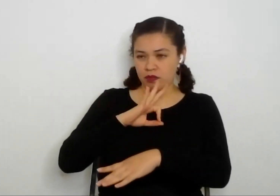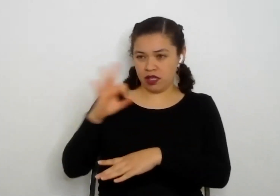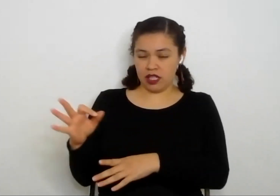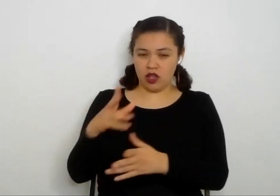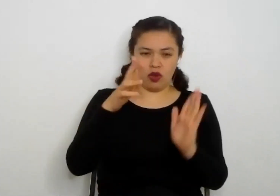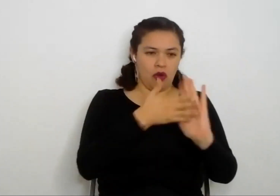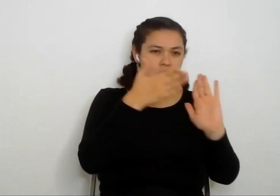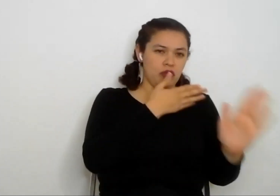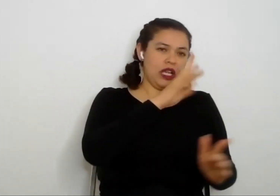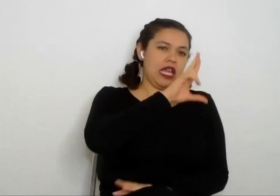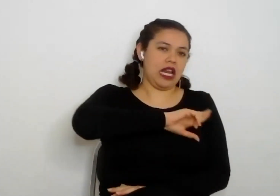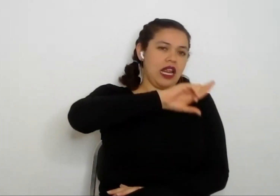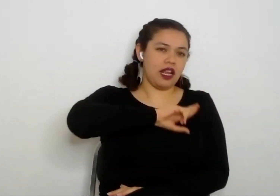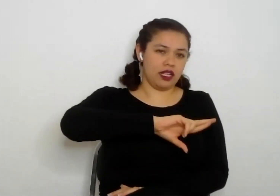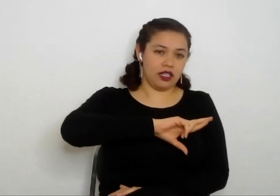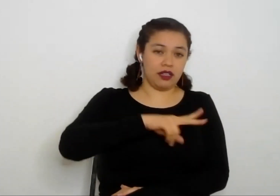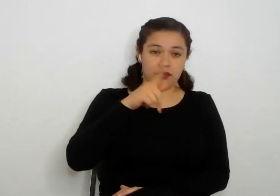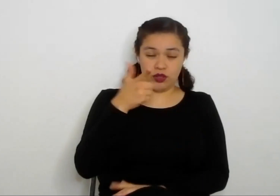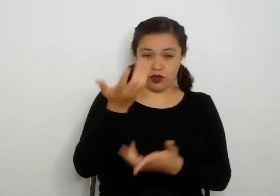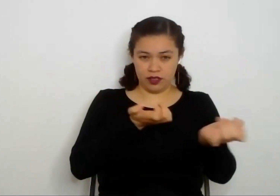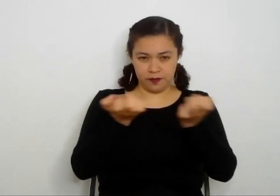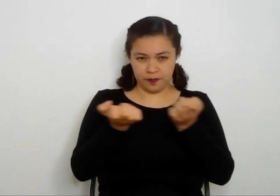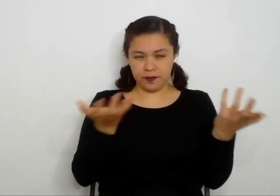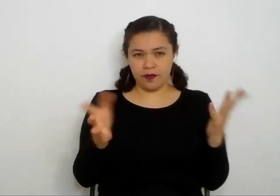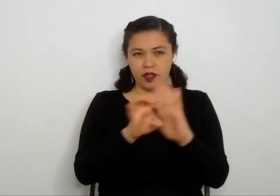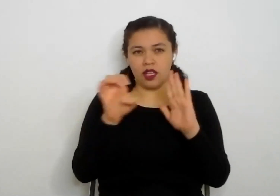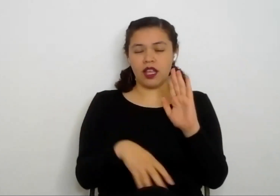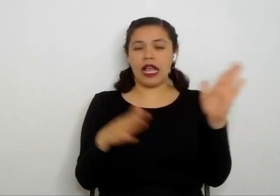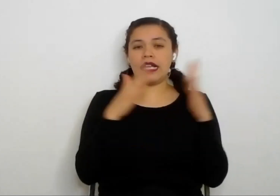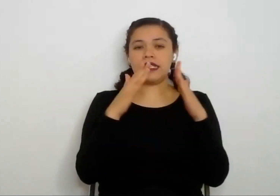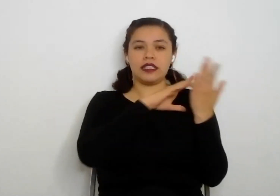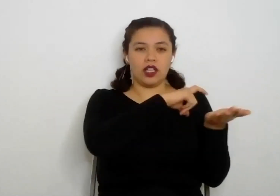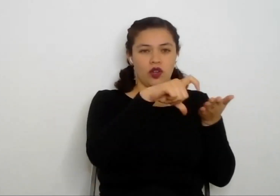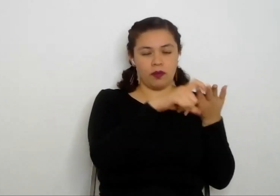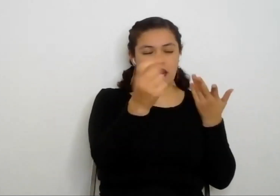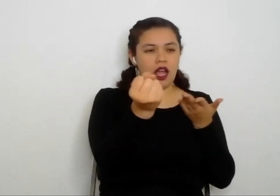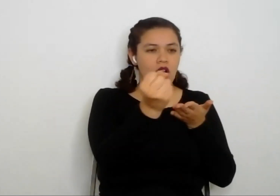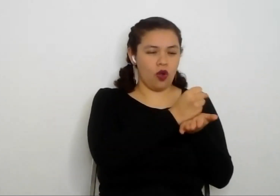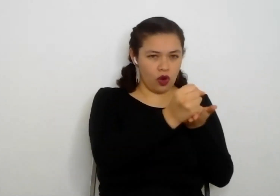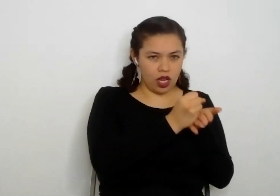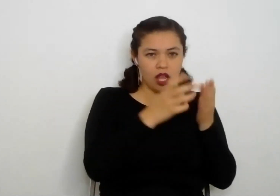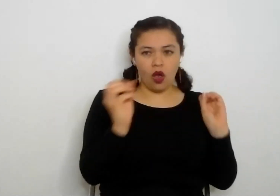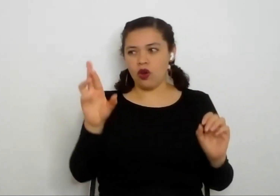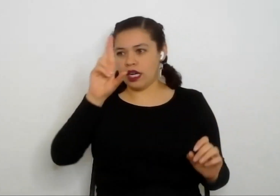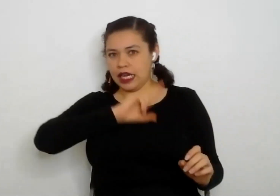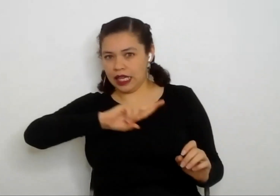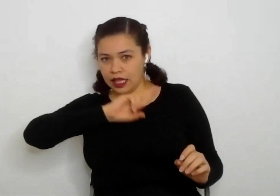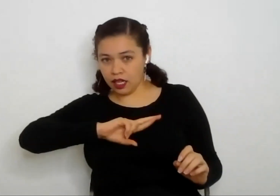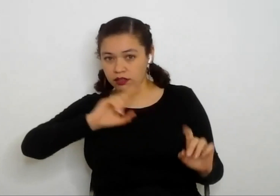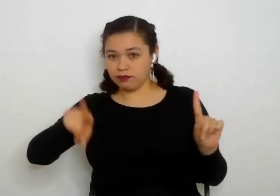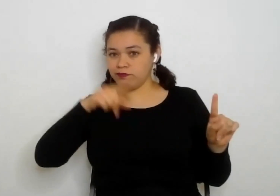Pero si haces un ejercicio, por ejemplo, de comprarte una casa con un crédito o rentarlo, te sale mejor